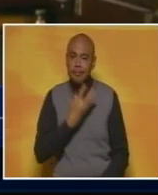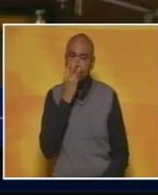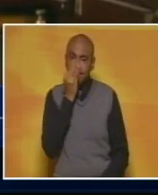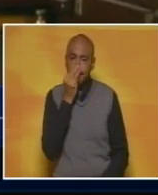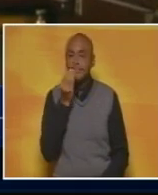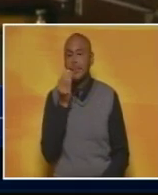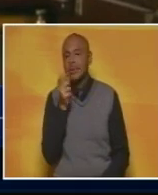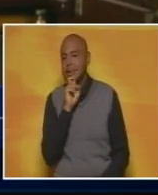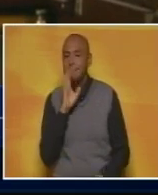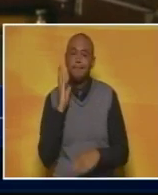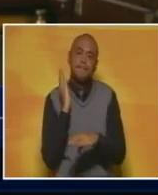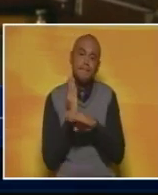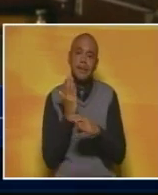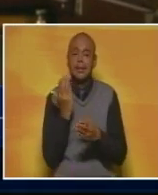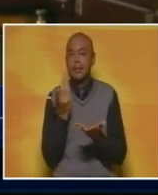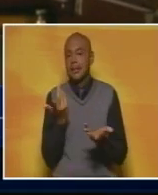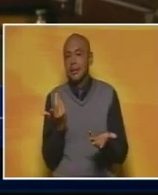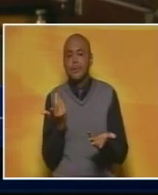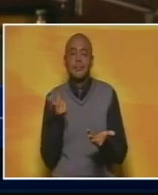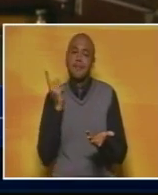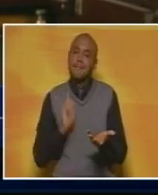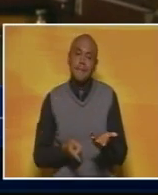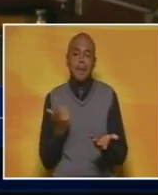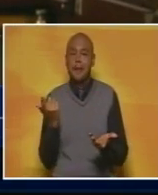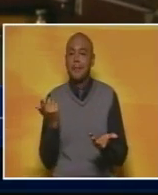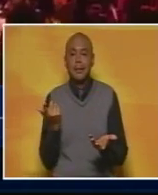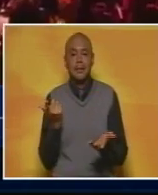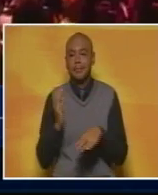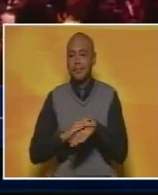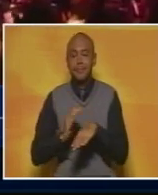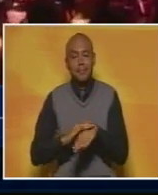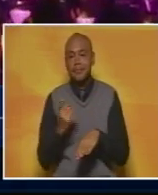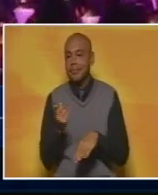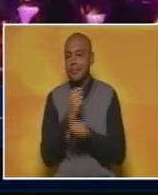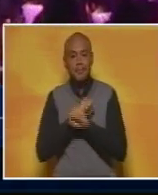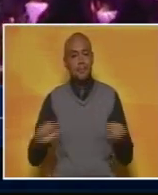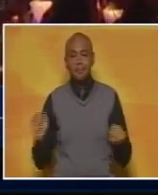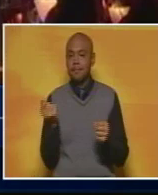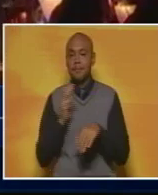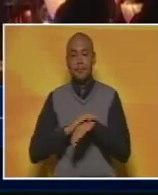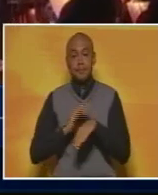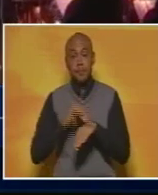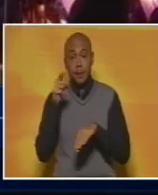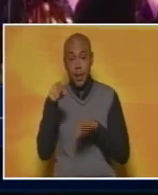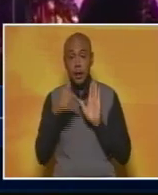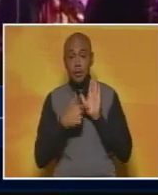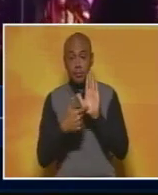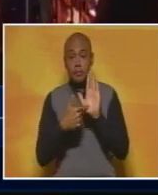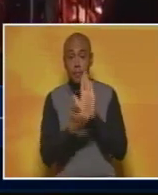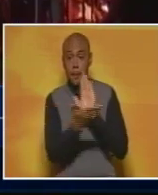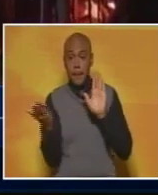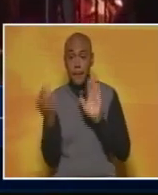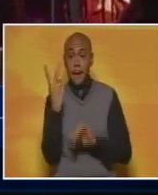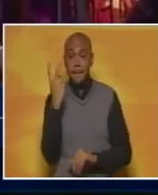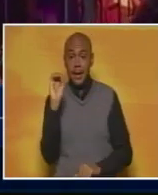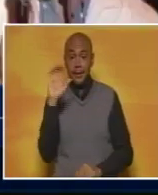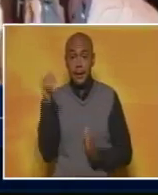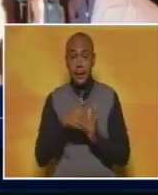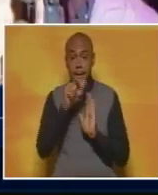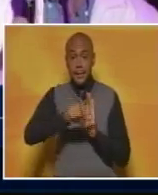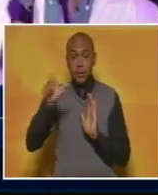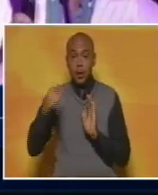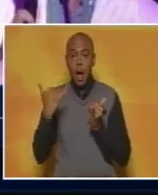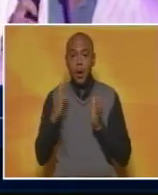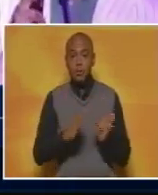debía dar el mejor espectáculo y desafortunadamente no era posible. La presentación planeada para 20.000 personas fue reprogramada